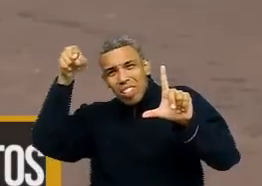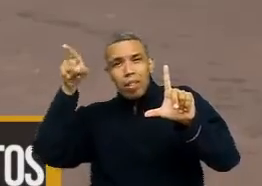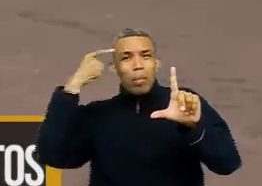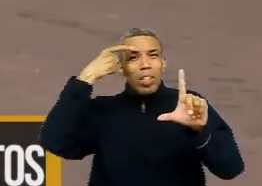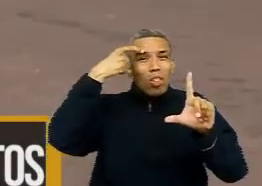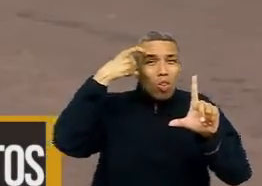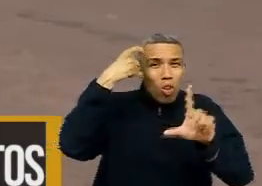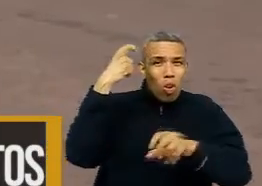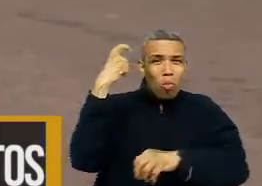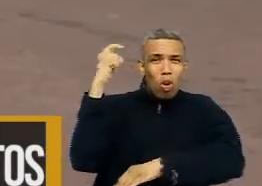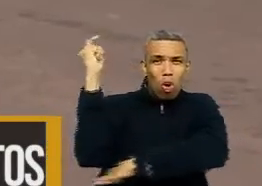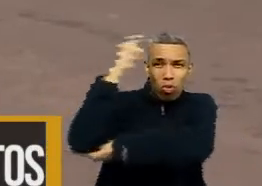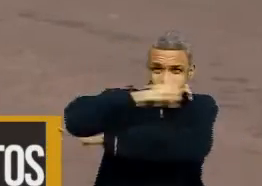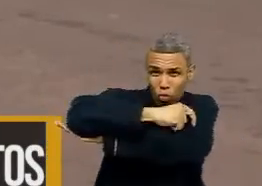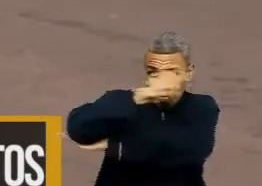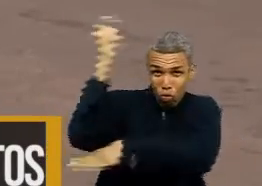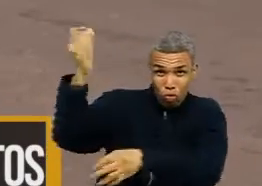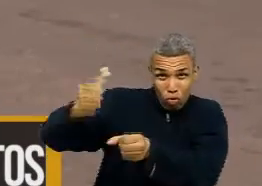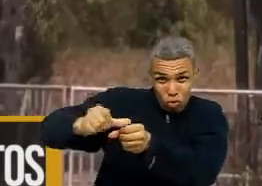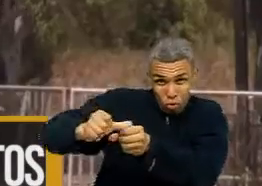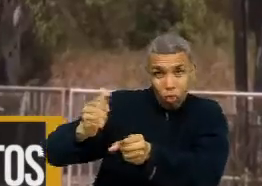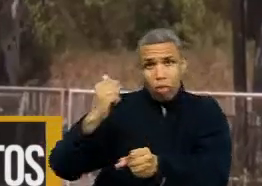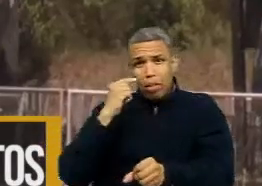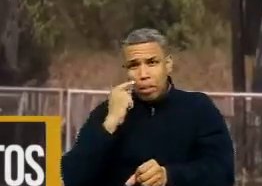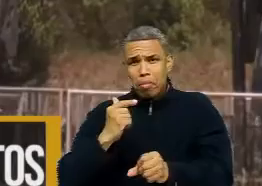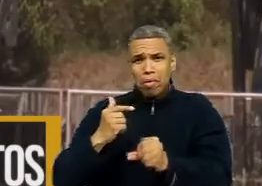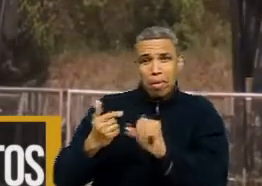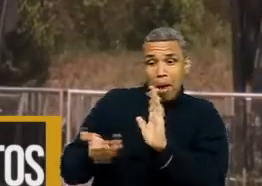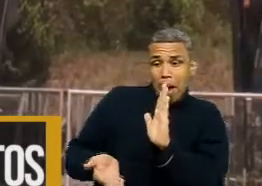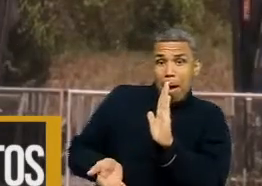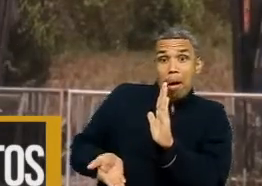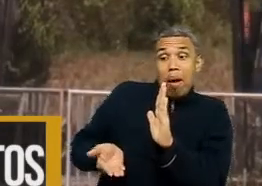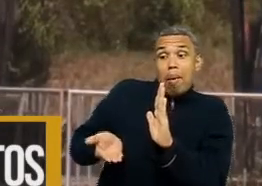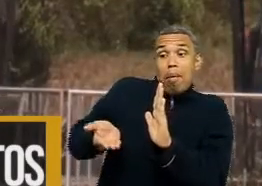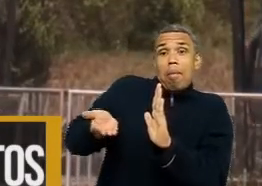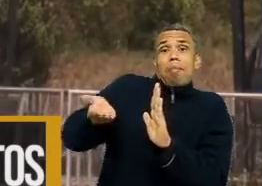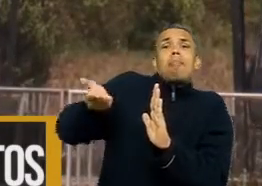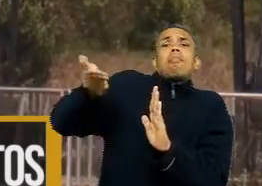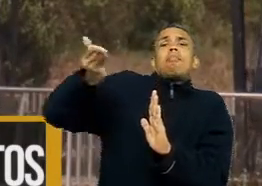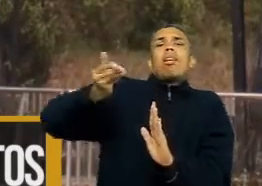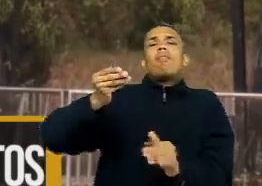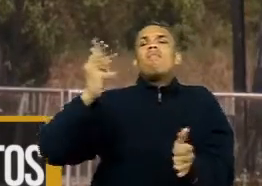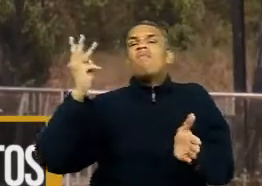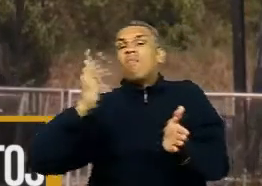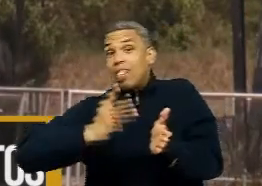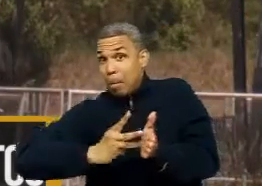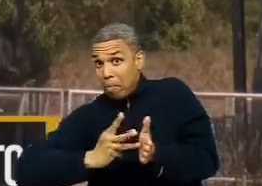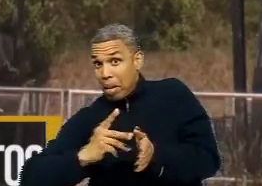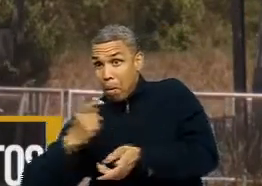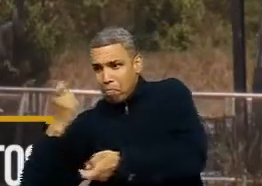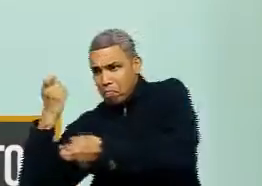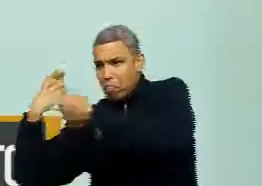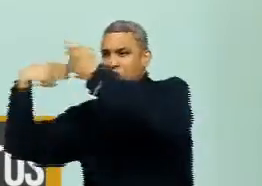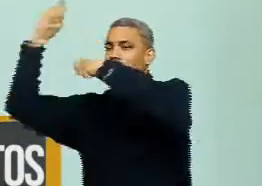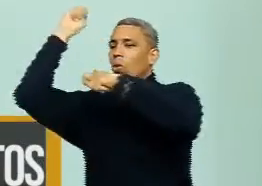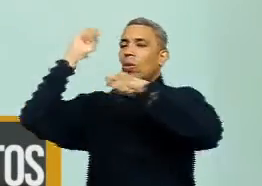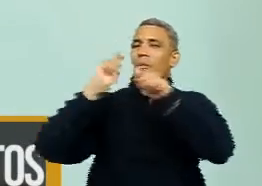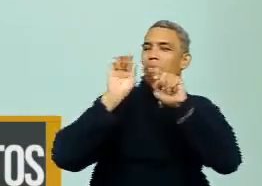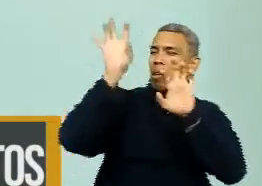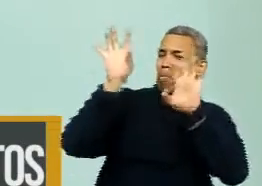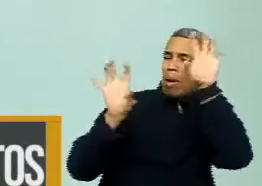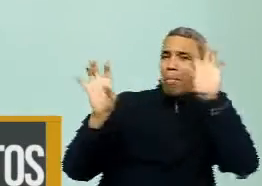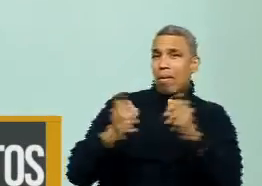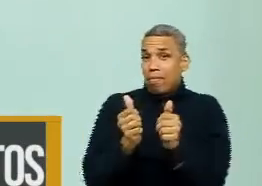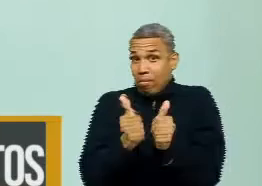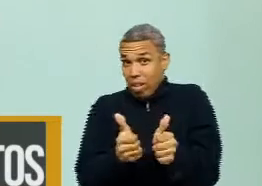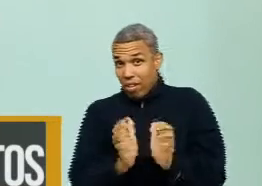de terroristas debido a un tote, época en la cual todavía no ha pasado la Navidad, y viene a tomar